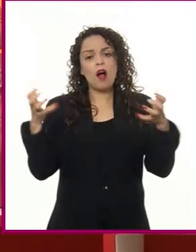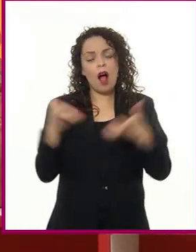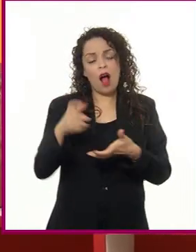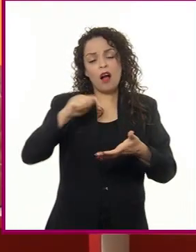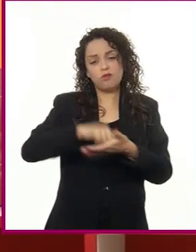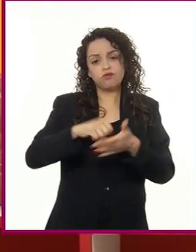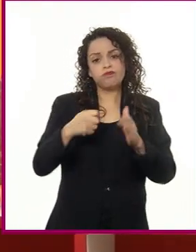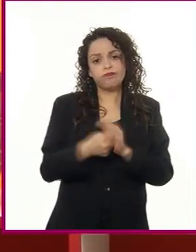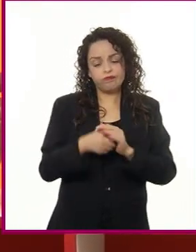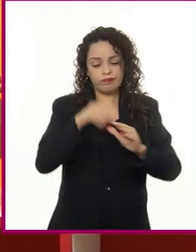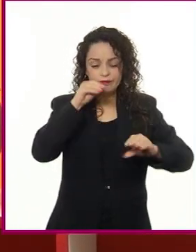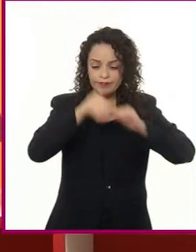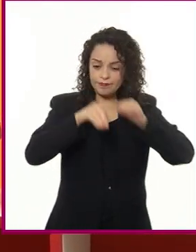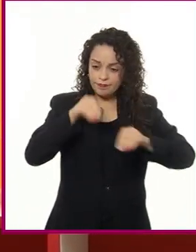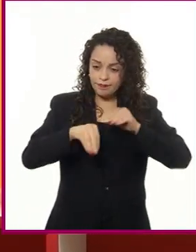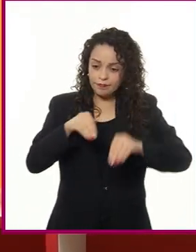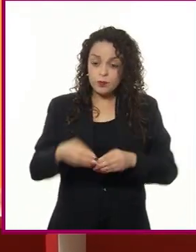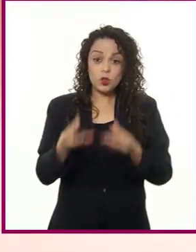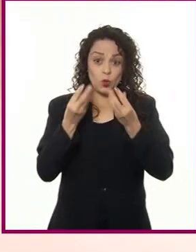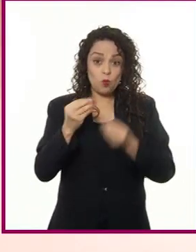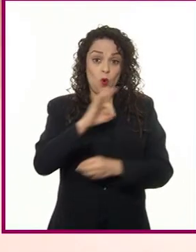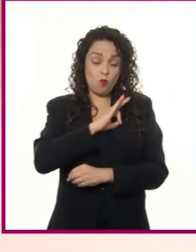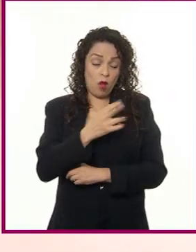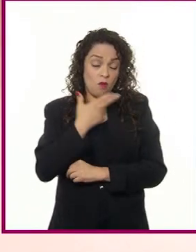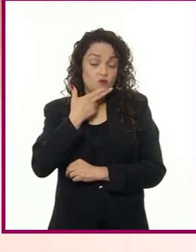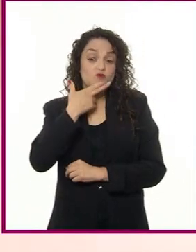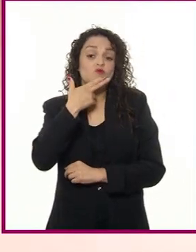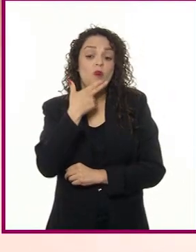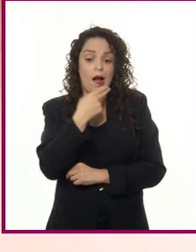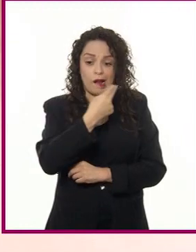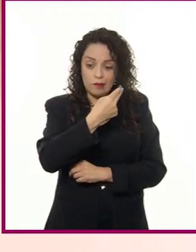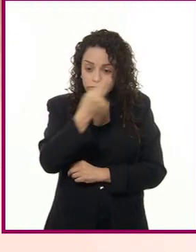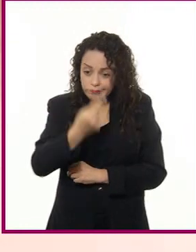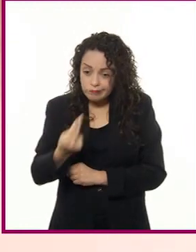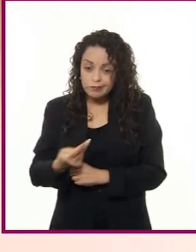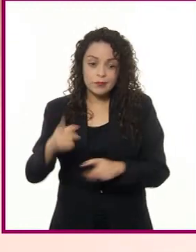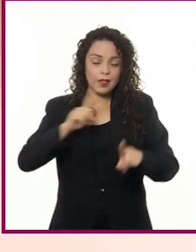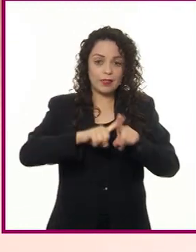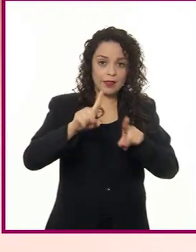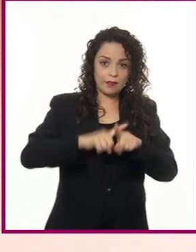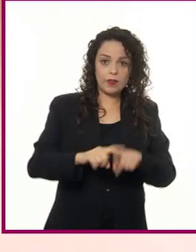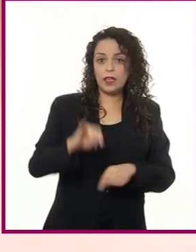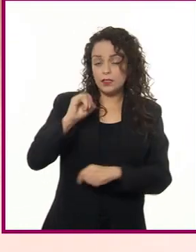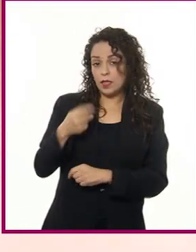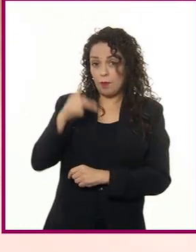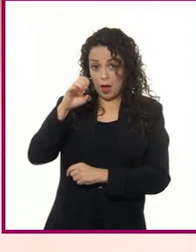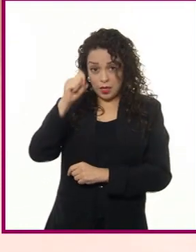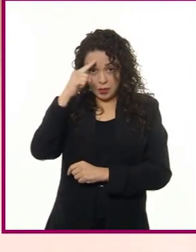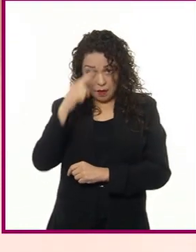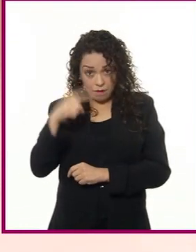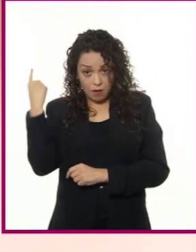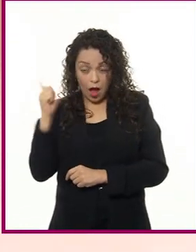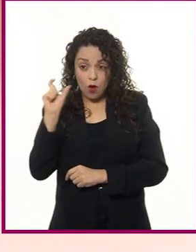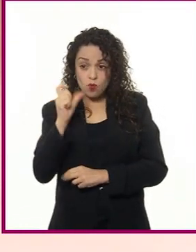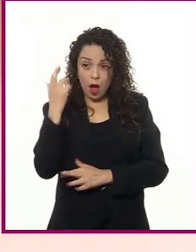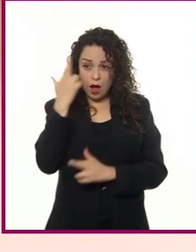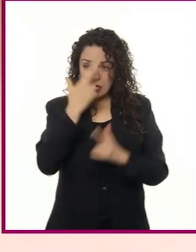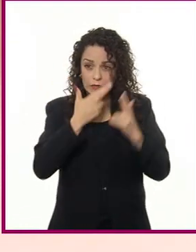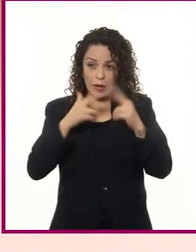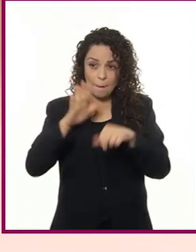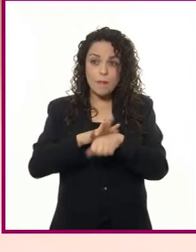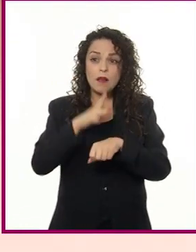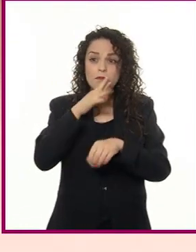muchas de ellas pueden ser muy útiles. Claro, pero resulta sencillo hacerlo cuando se analizan